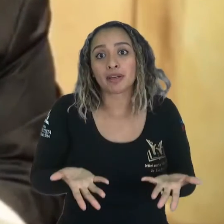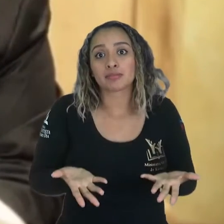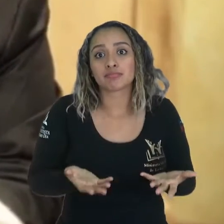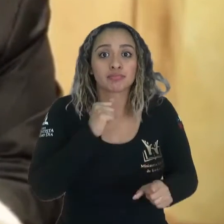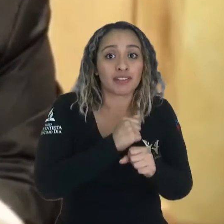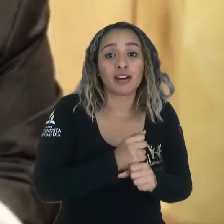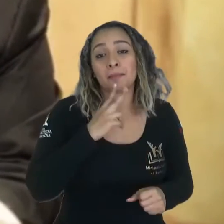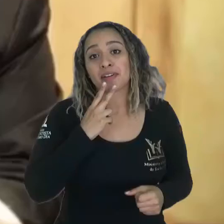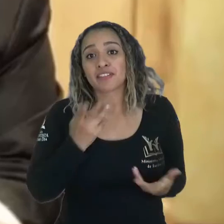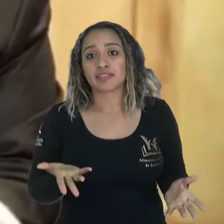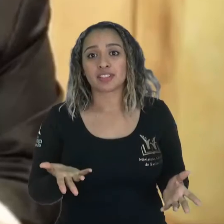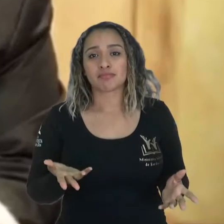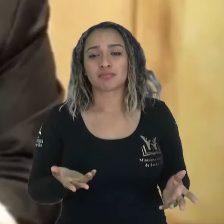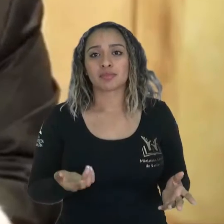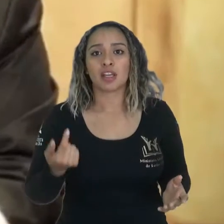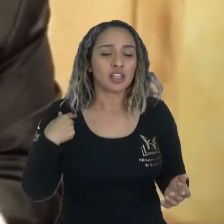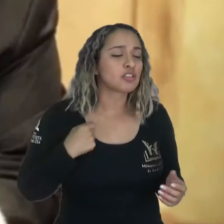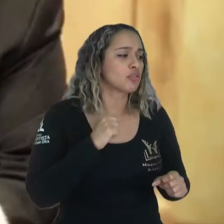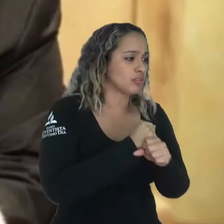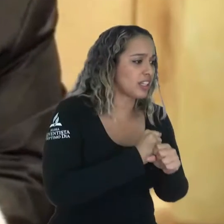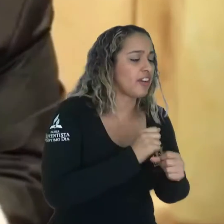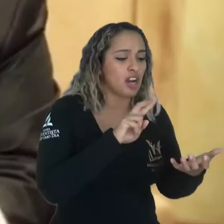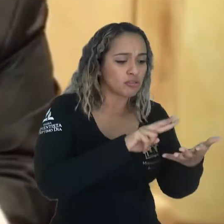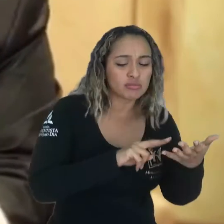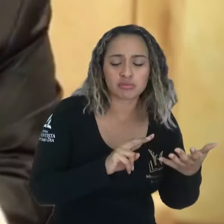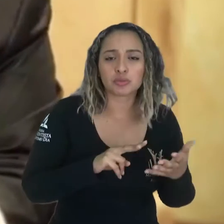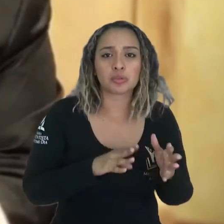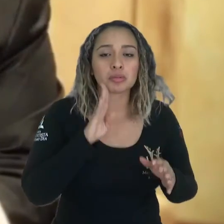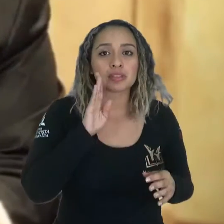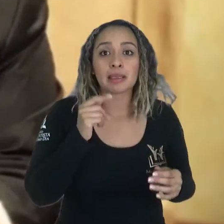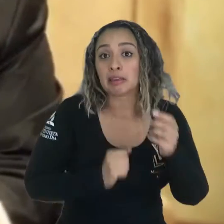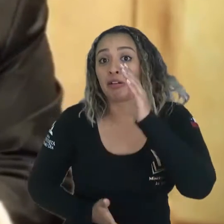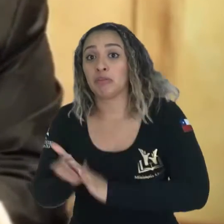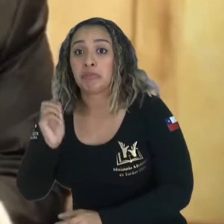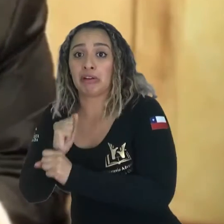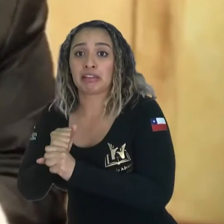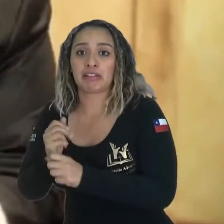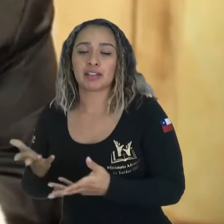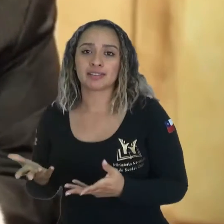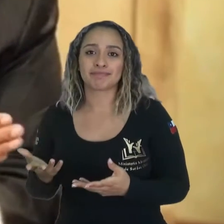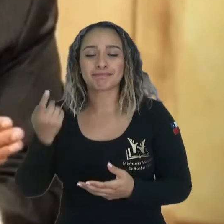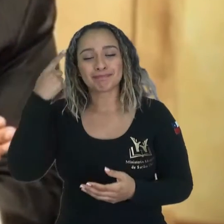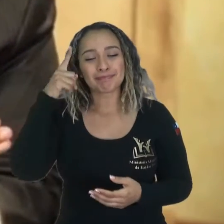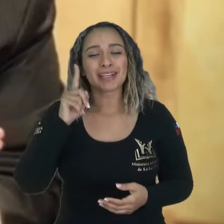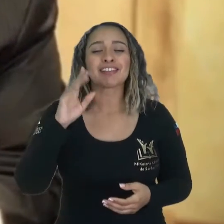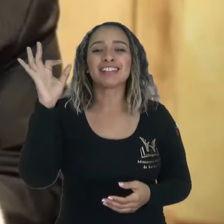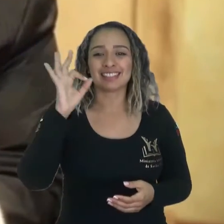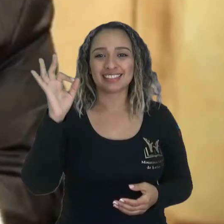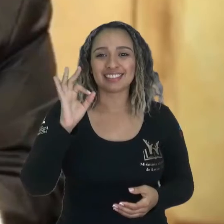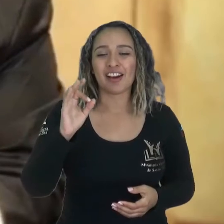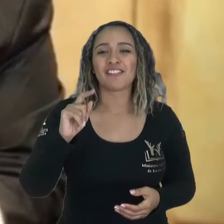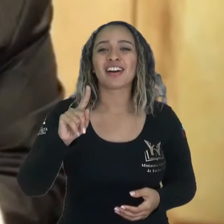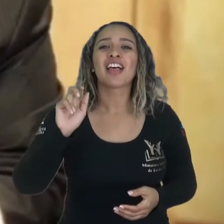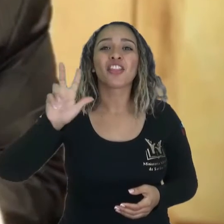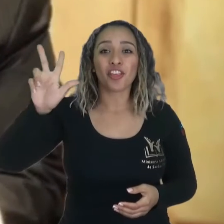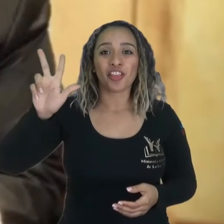comer trabajar para vivir, entonces horas estudias la Biblia y sales corriendo pero el sábado, desde la creación, fue